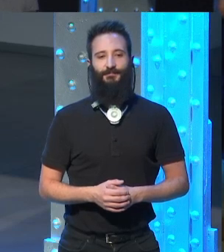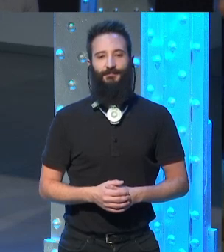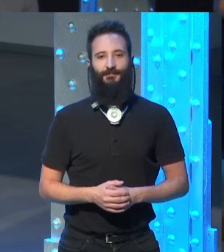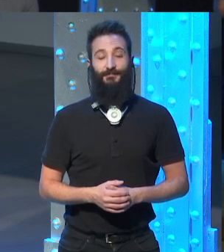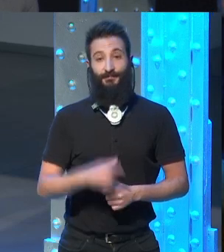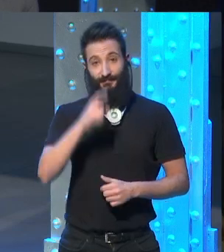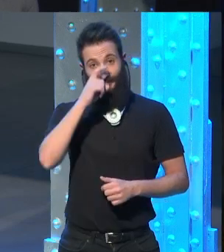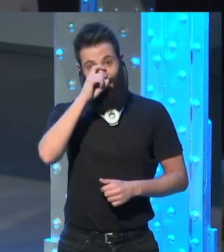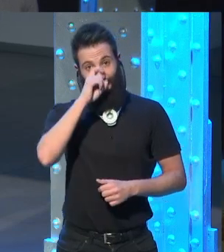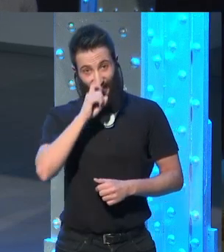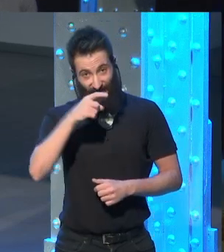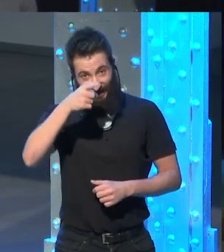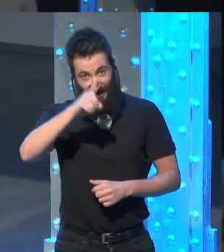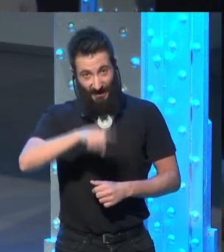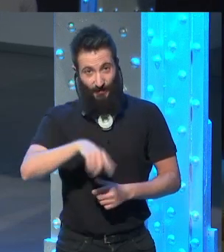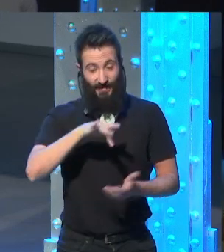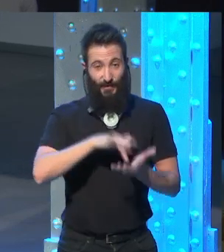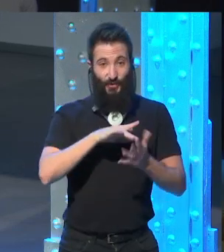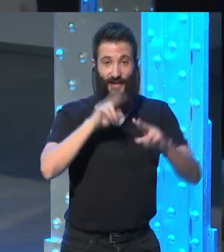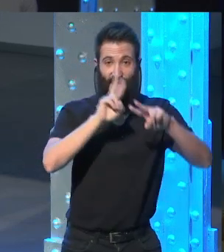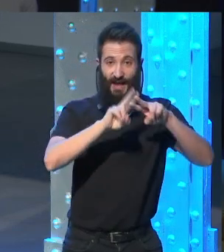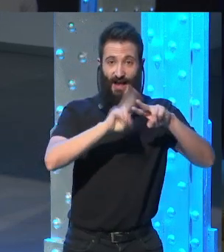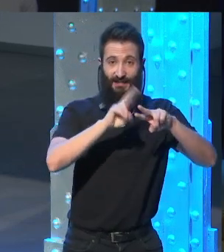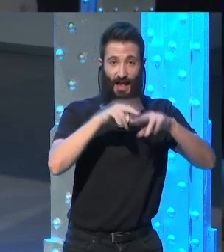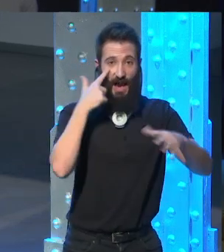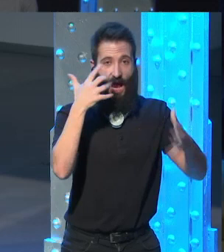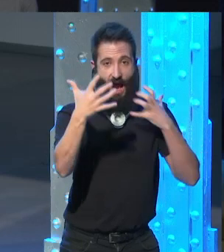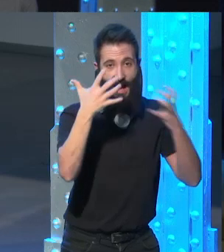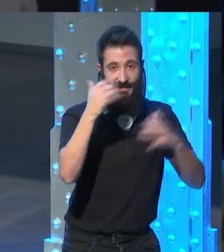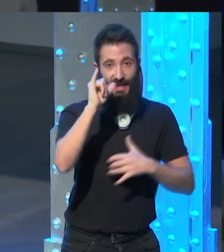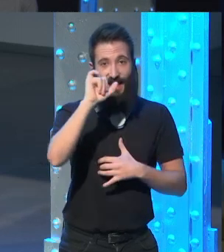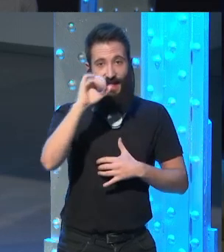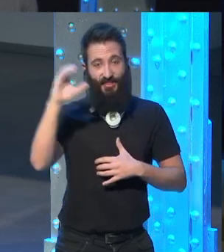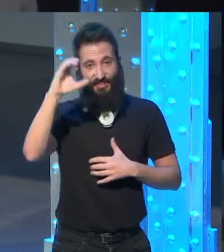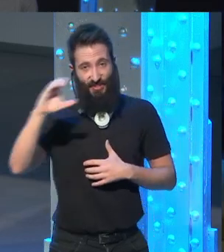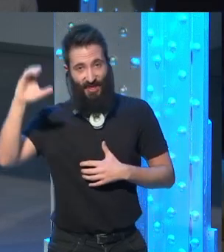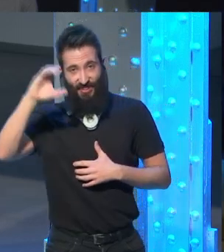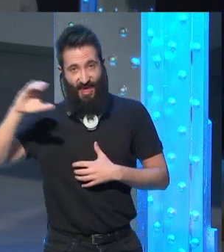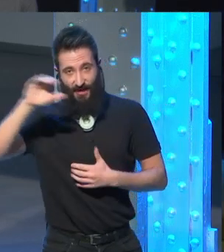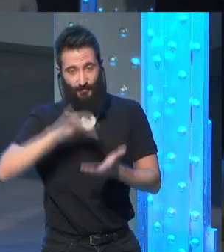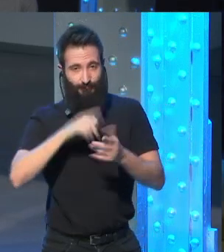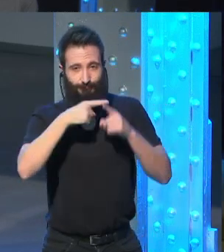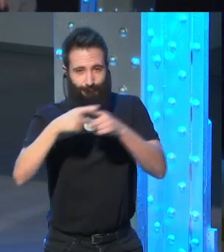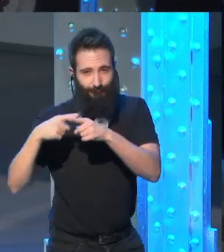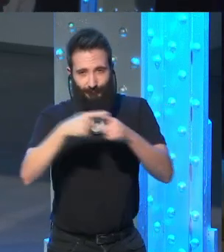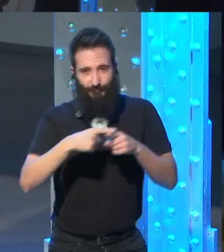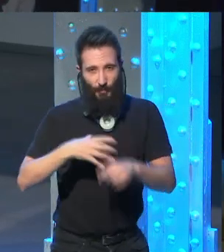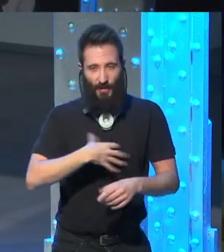Y acordaos de ir compartiendo todo con arte y ciencia, con el hashtag. ¿Pablo? Sí, me da la